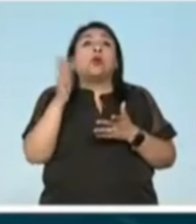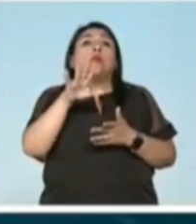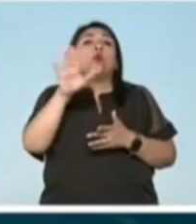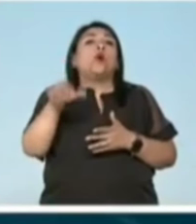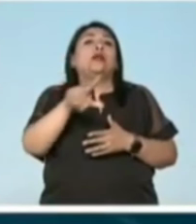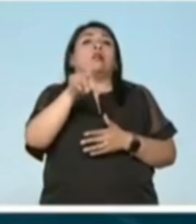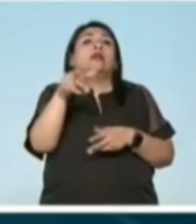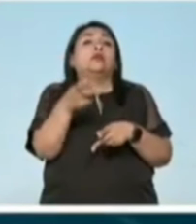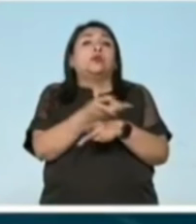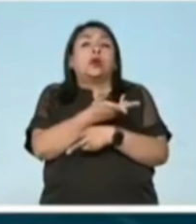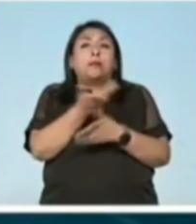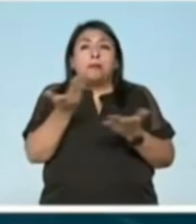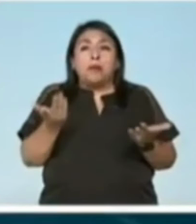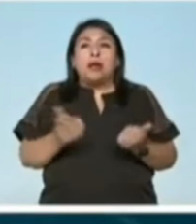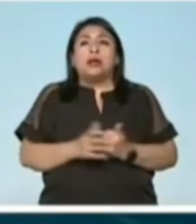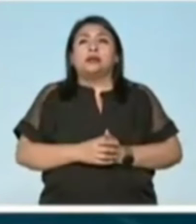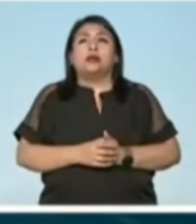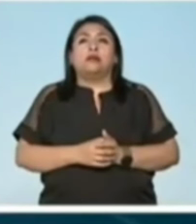¿no?